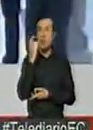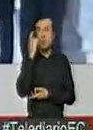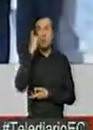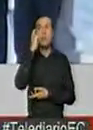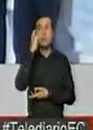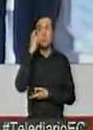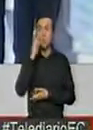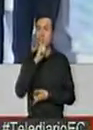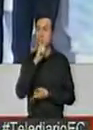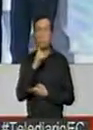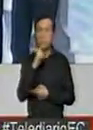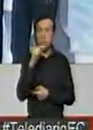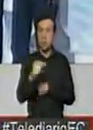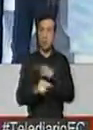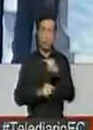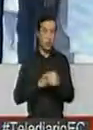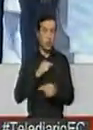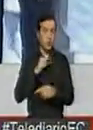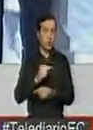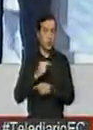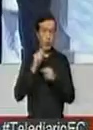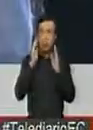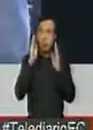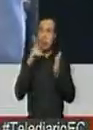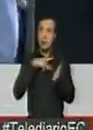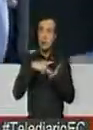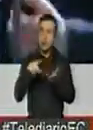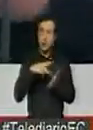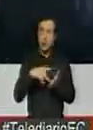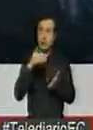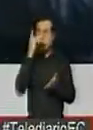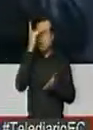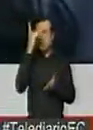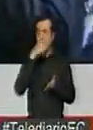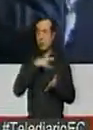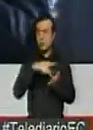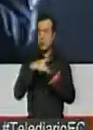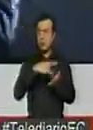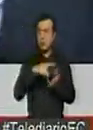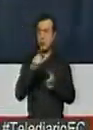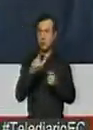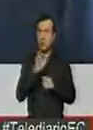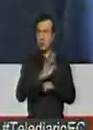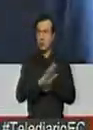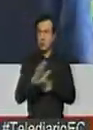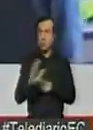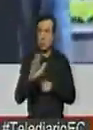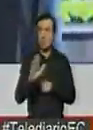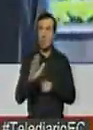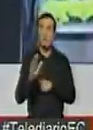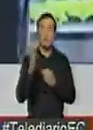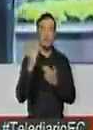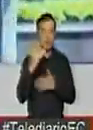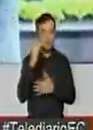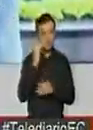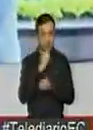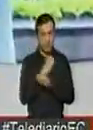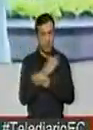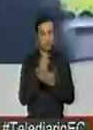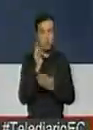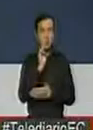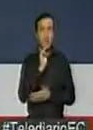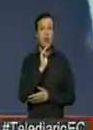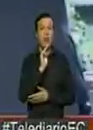posibilite ir paulatinamente cancelando lo que se les adeuda por concepto de IVA. Escuchemos las declaraciones del